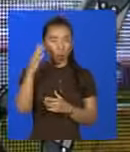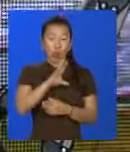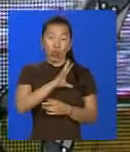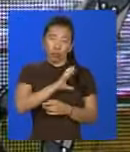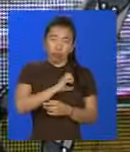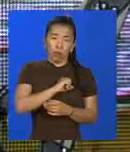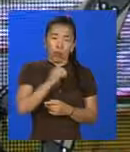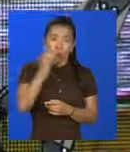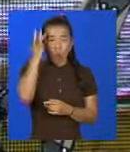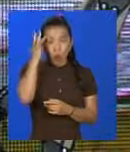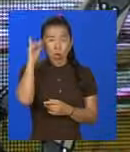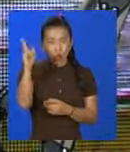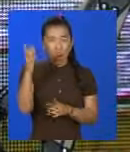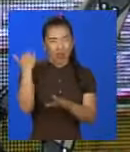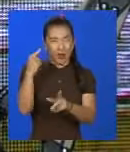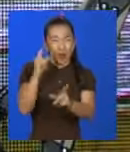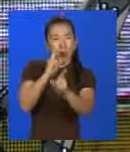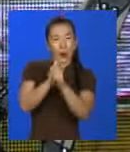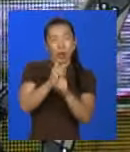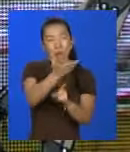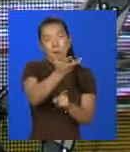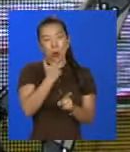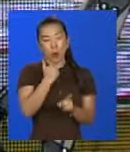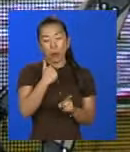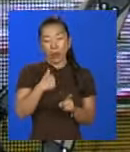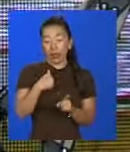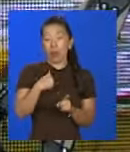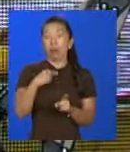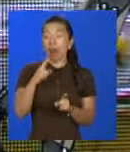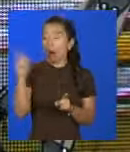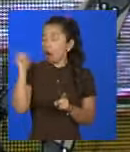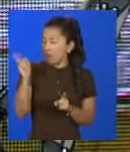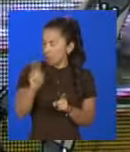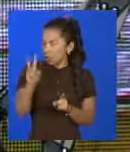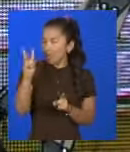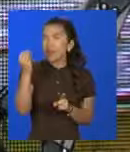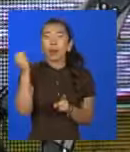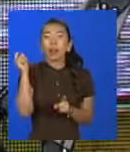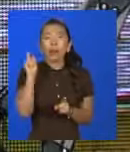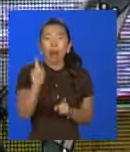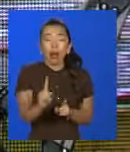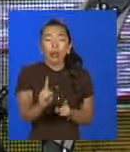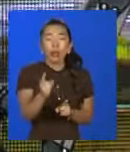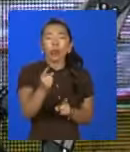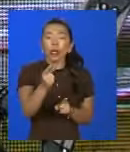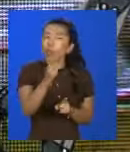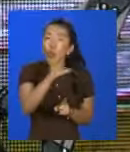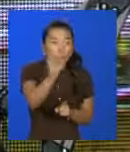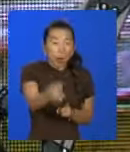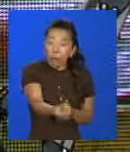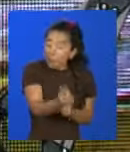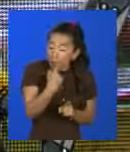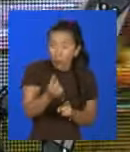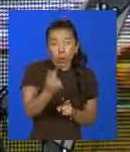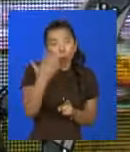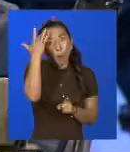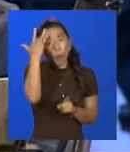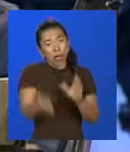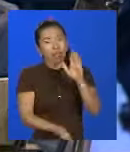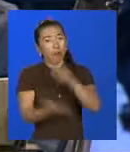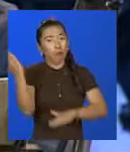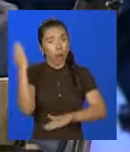dijo, ¿sabe qué? Yo llevaba 30 años esperando que alguien de Colombia viniera a preguntarme por qué se fue. 30 años hace que salió. Estábamos hablando del año